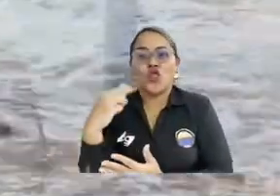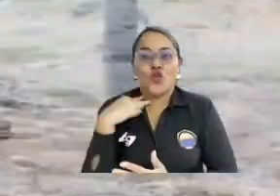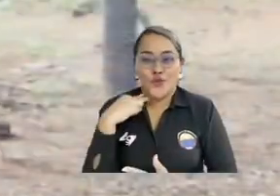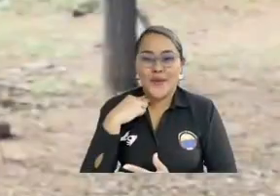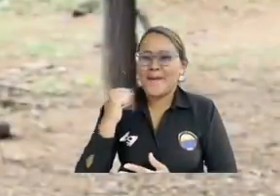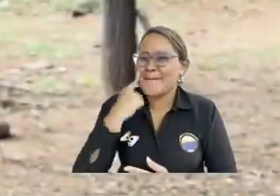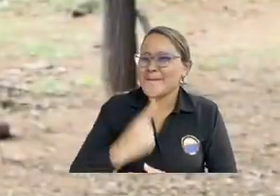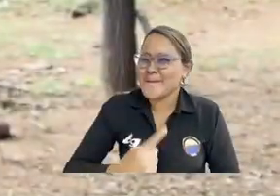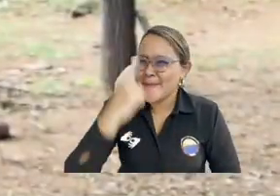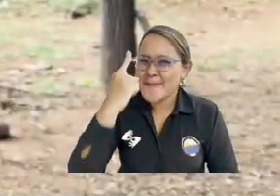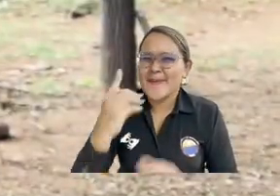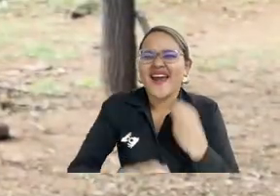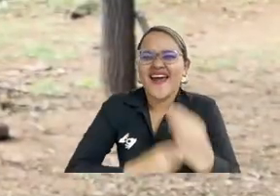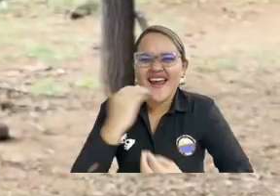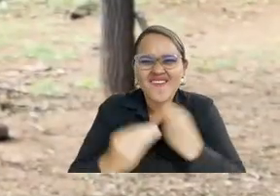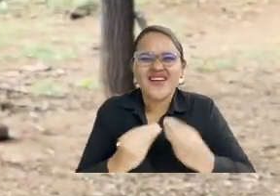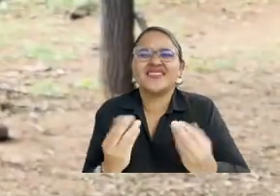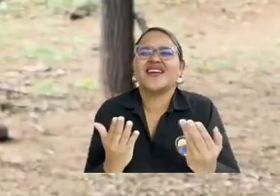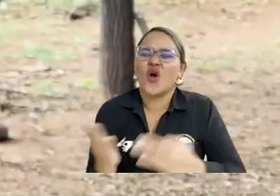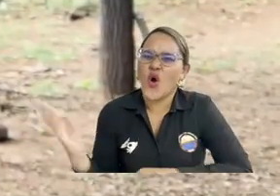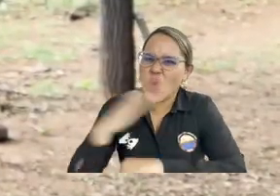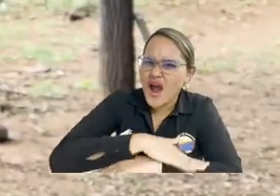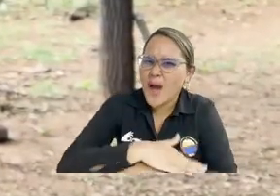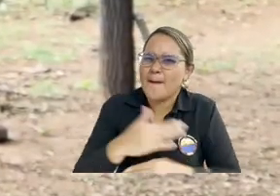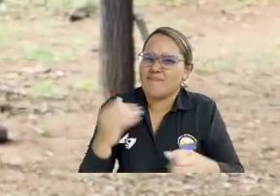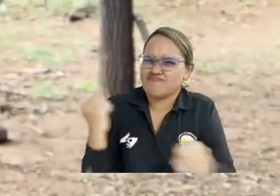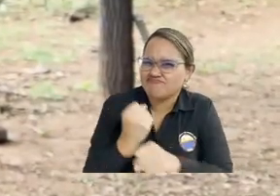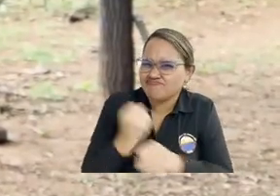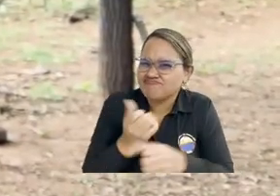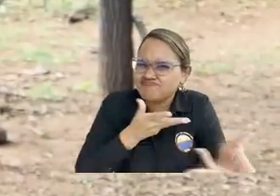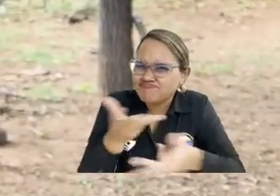noviembre, por primera vez vamos a hacer una jornada